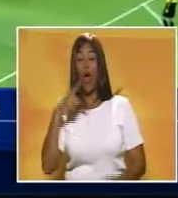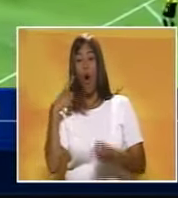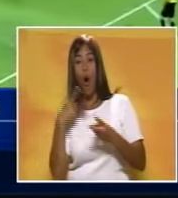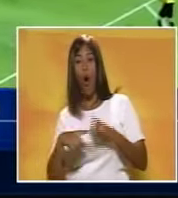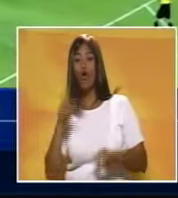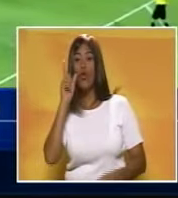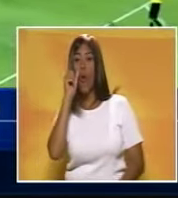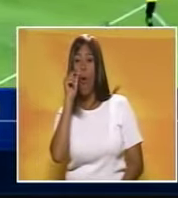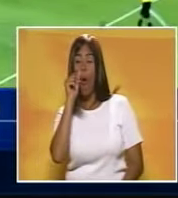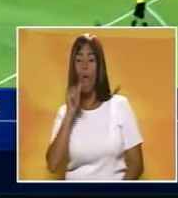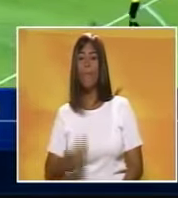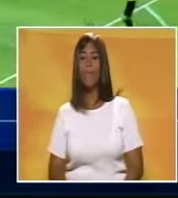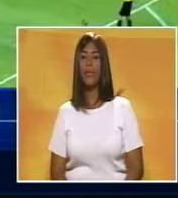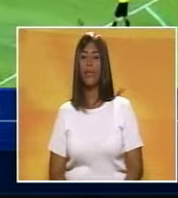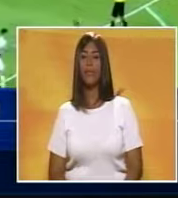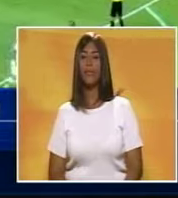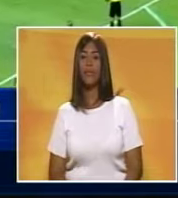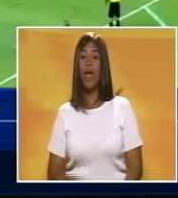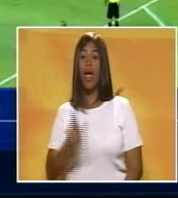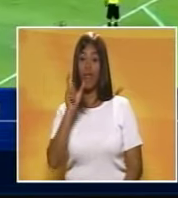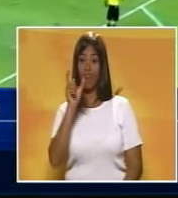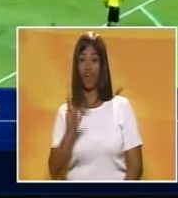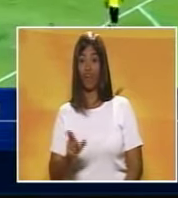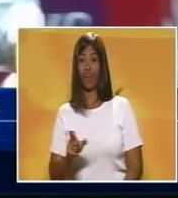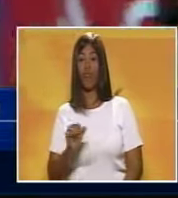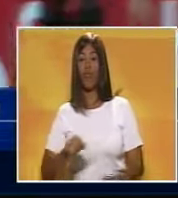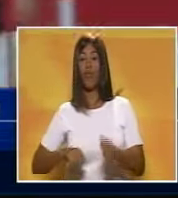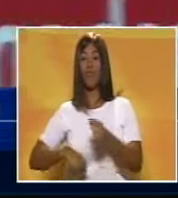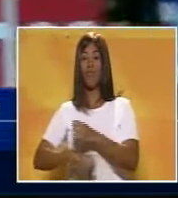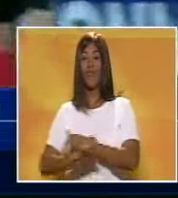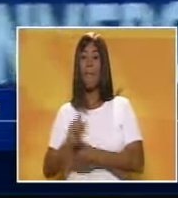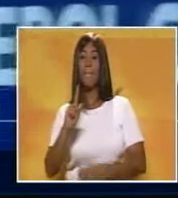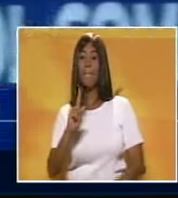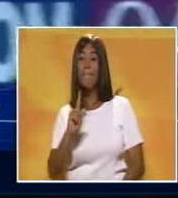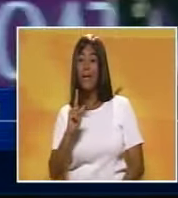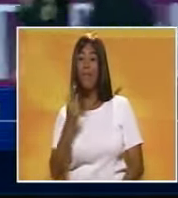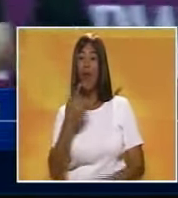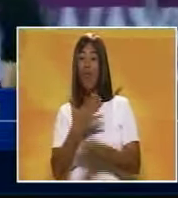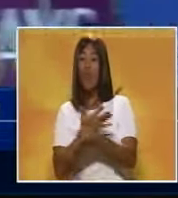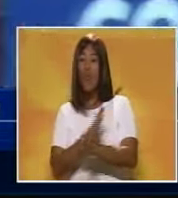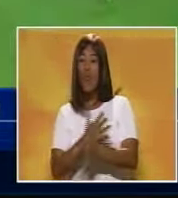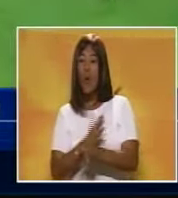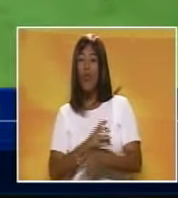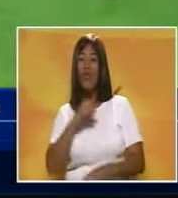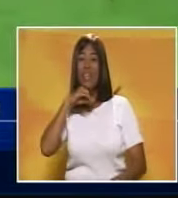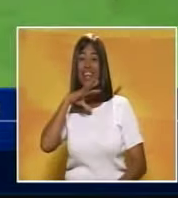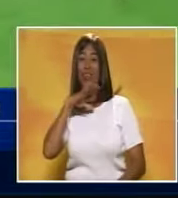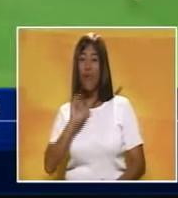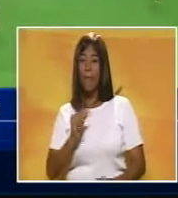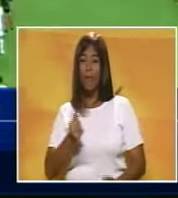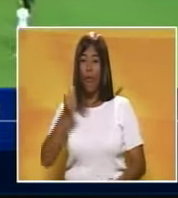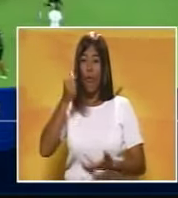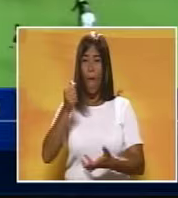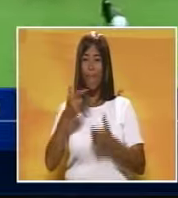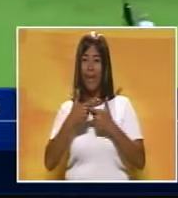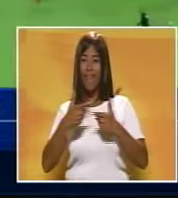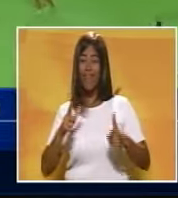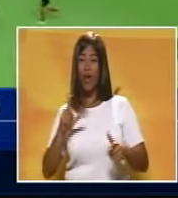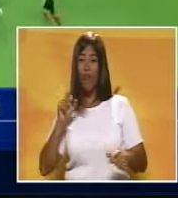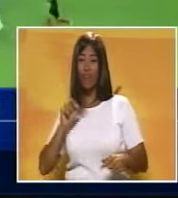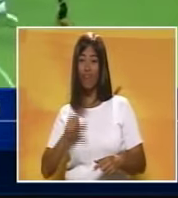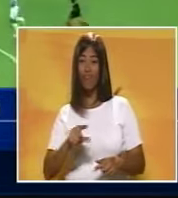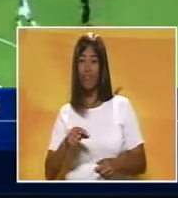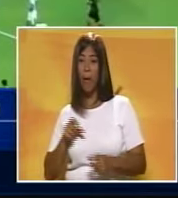Tamayo en su cuenta Mr. Chip, Bernaldo Manzano es el primer jugador en la historia de la Copa Libertadores con gol,